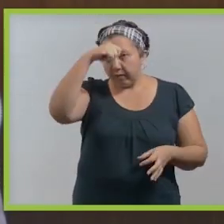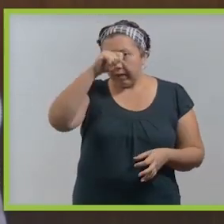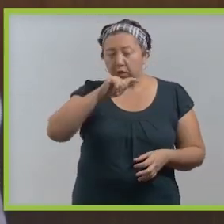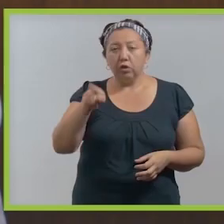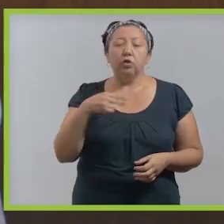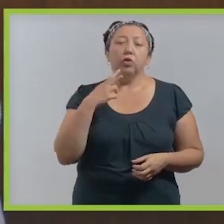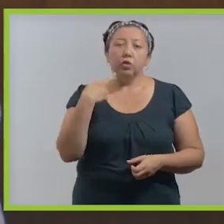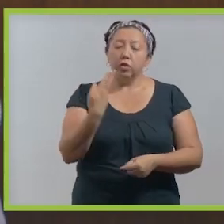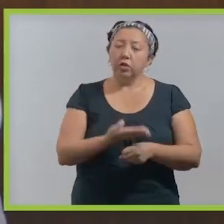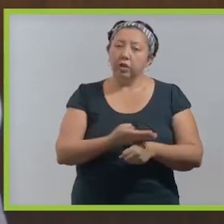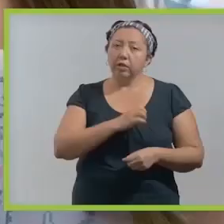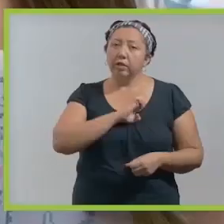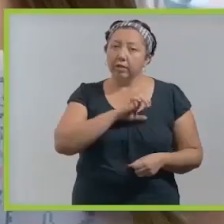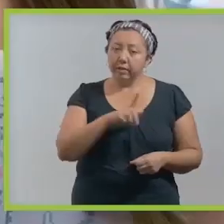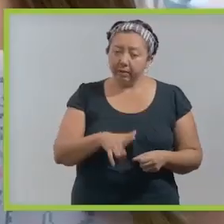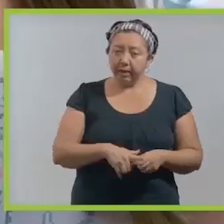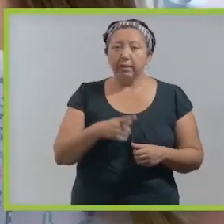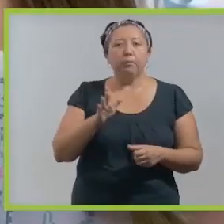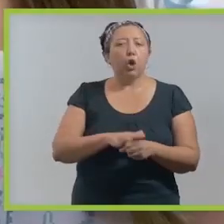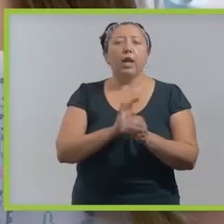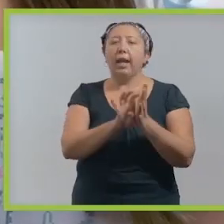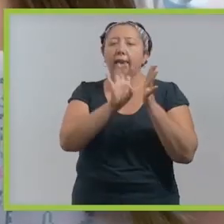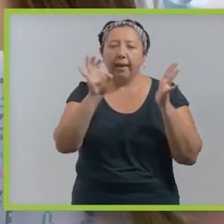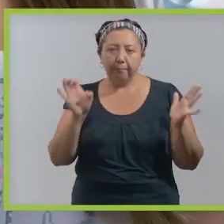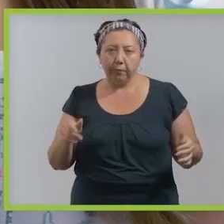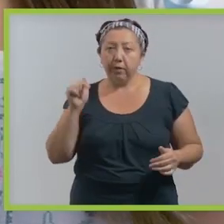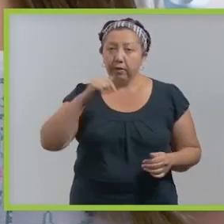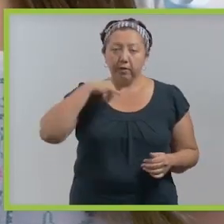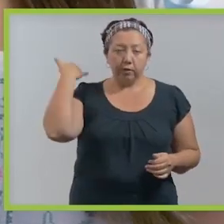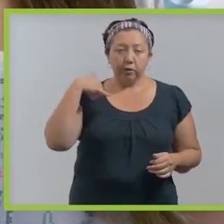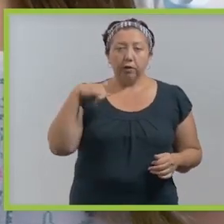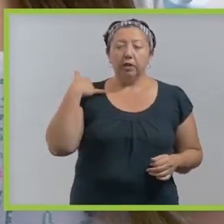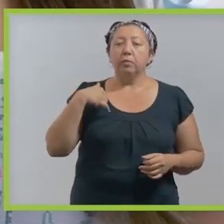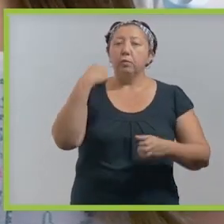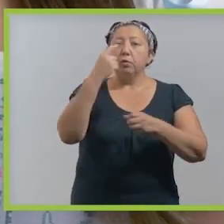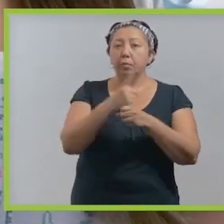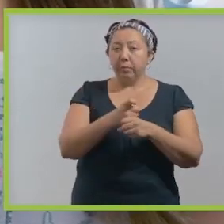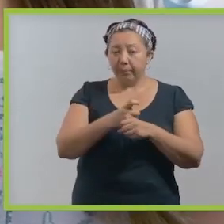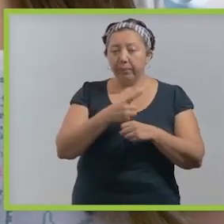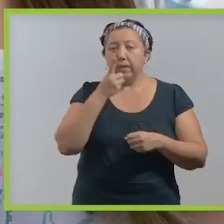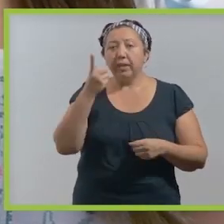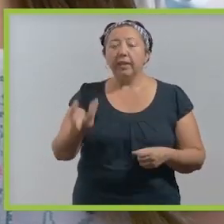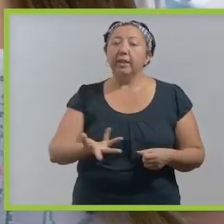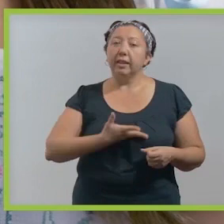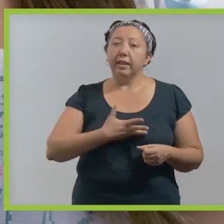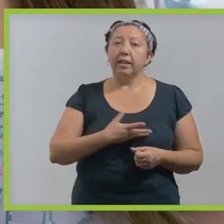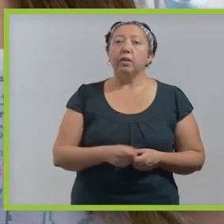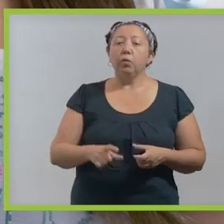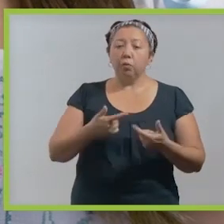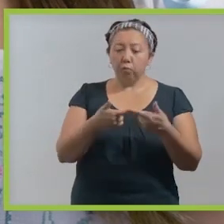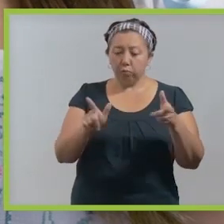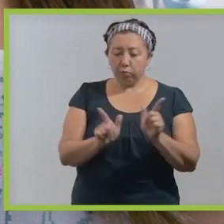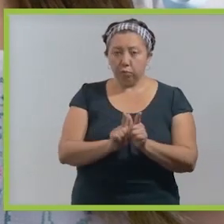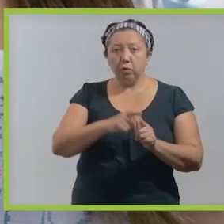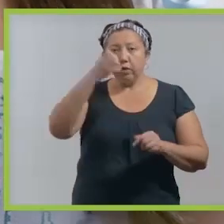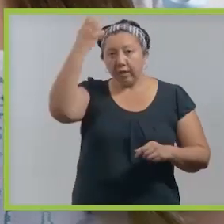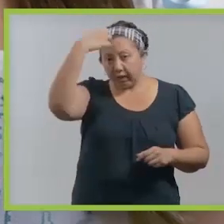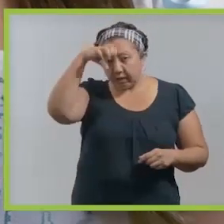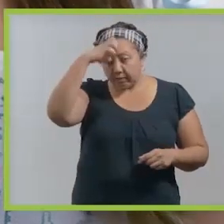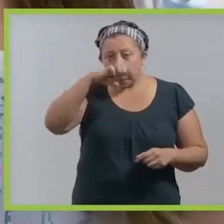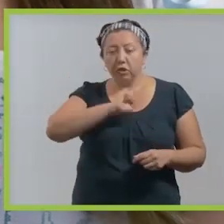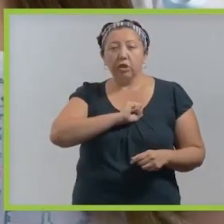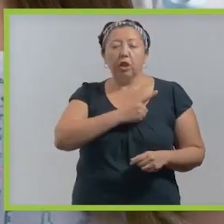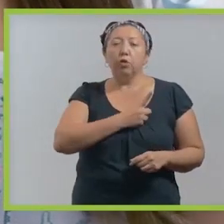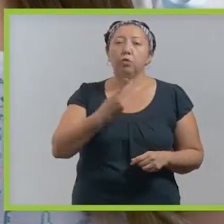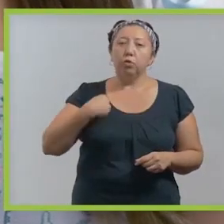que son consultados con los especialistas. Mira, por ejemplo, en Yucatán fuimos de los pioneros en tener un consejo de expertos en la